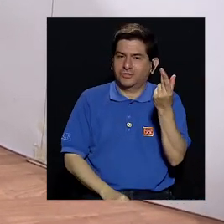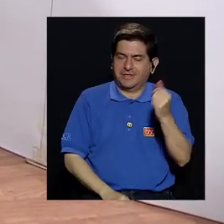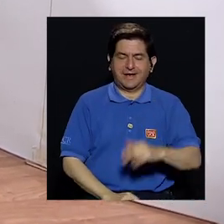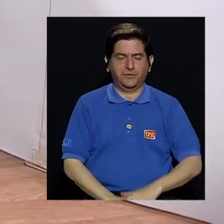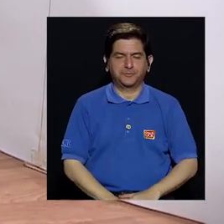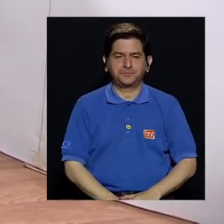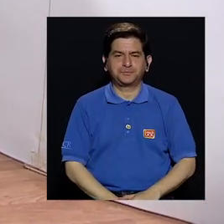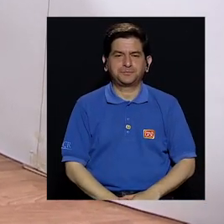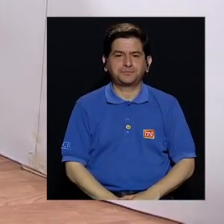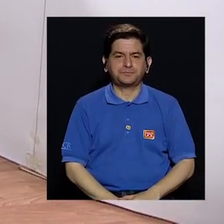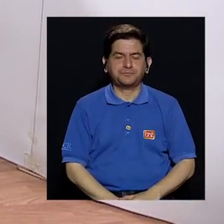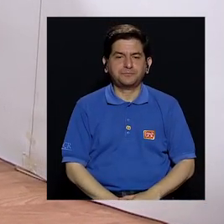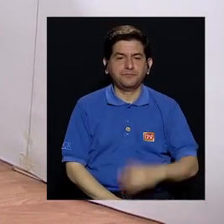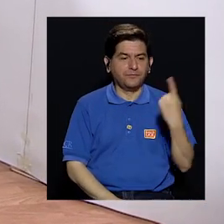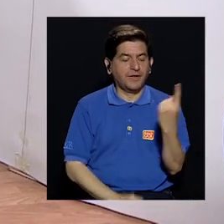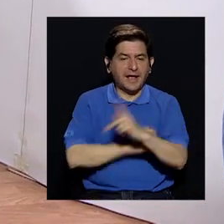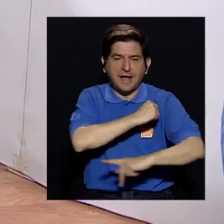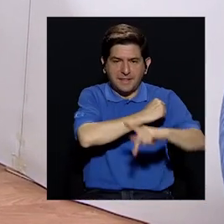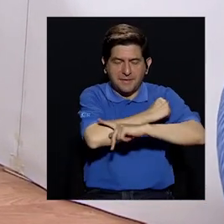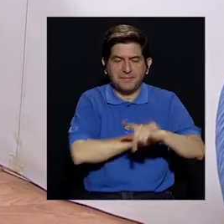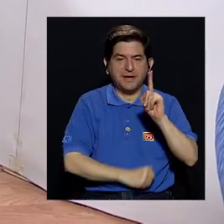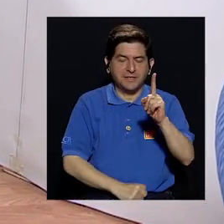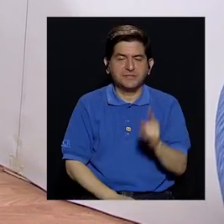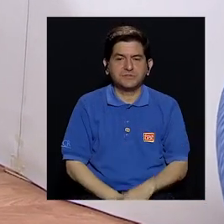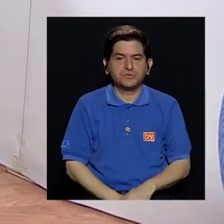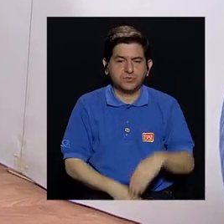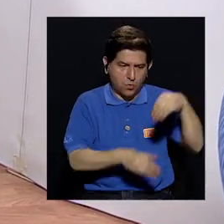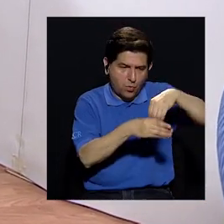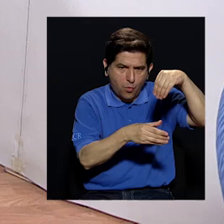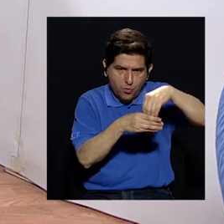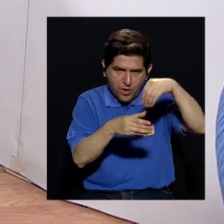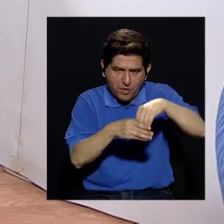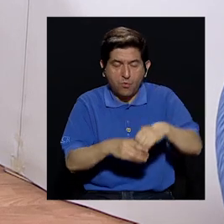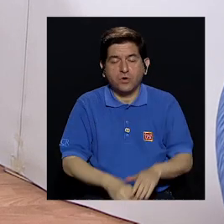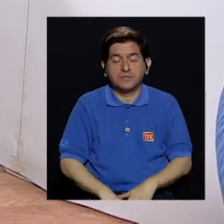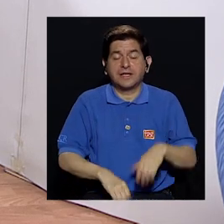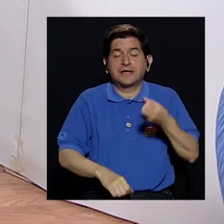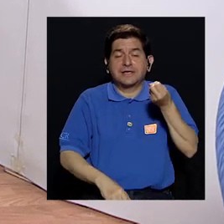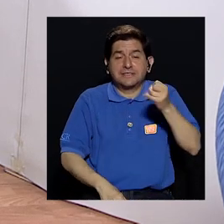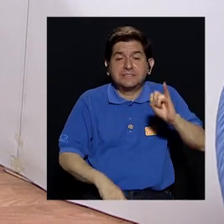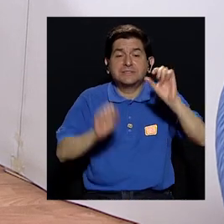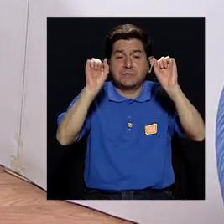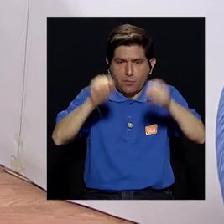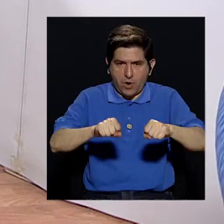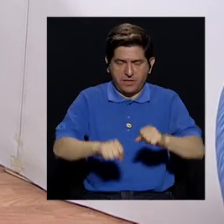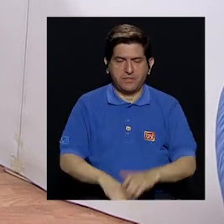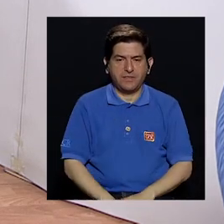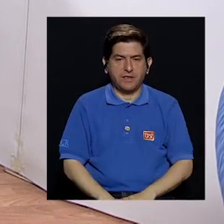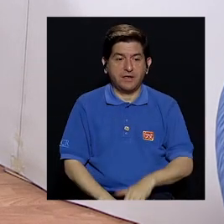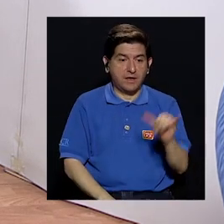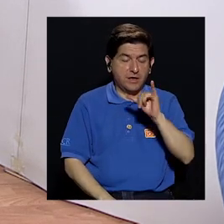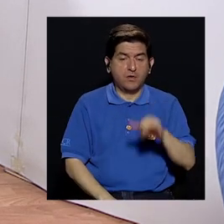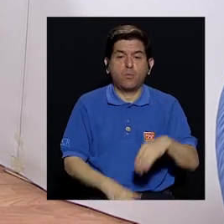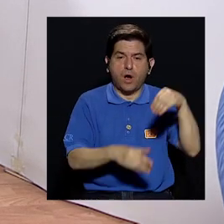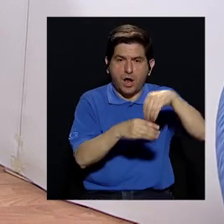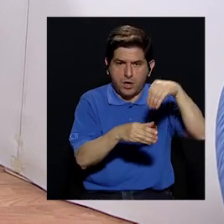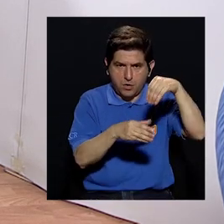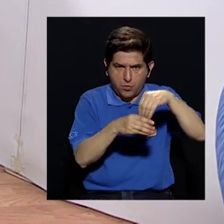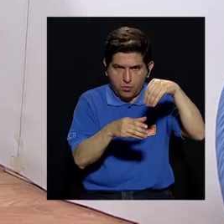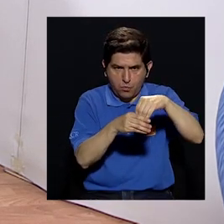entonces digamos cada país da una cuota en la medida de las posibilidades del país por otro lado se consiguen